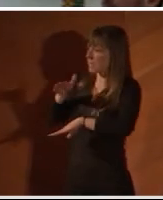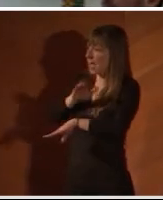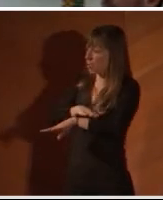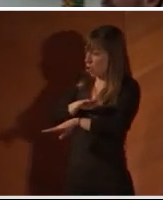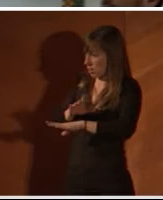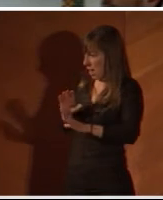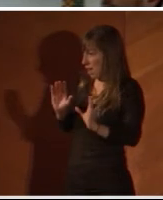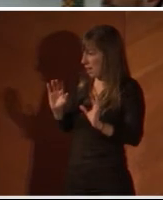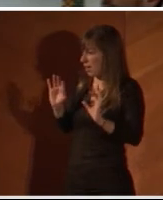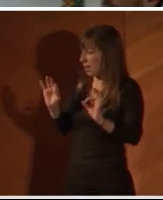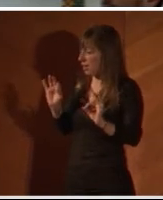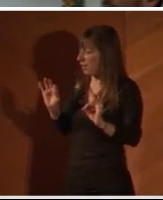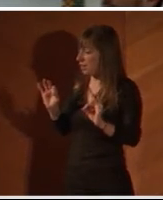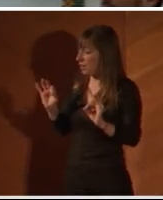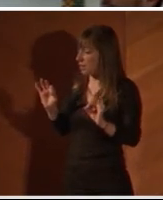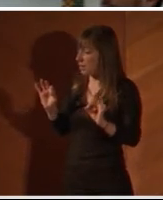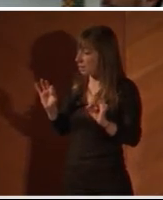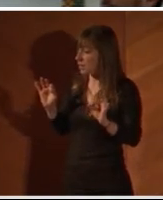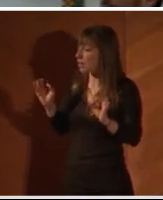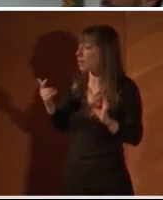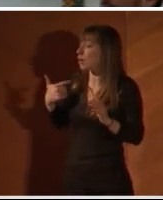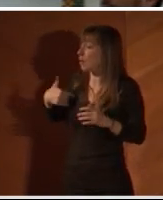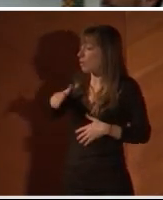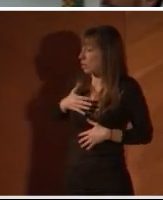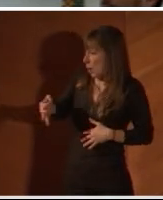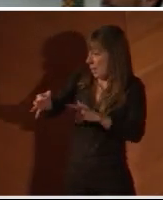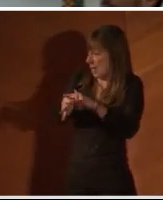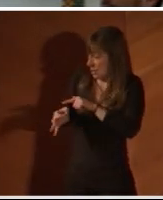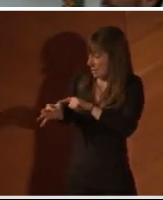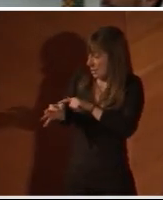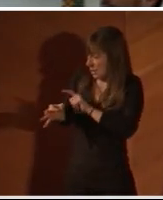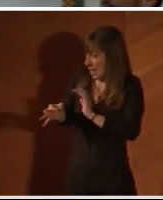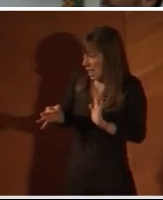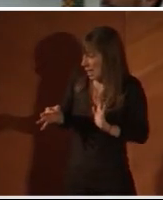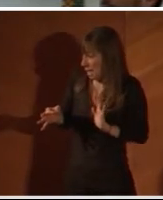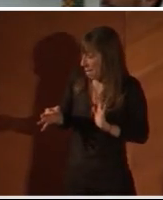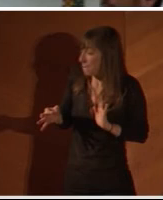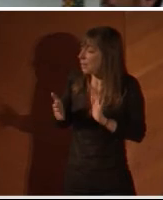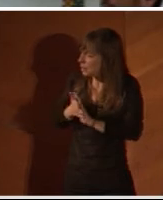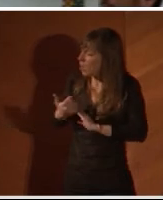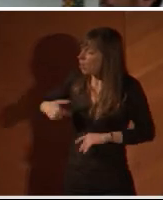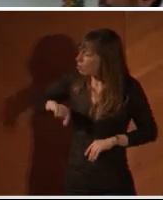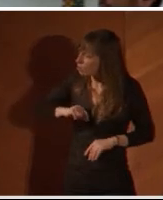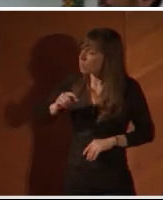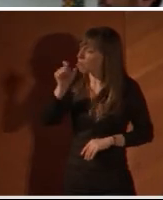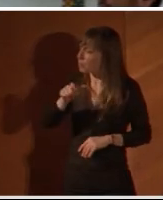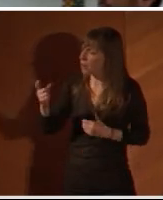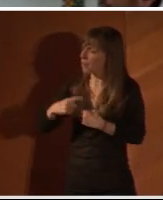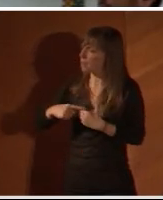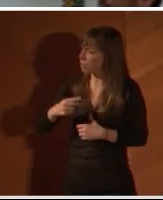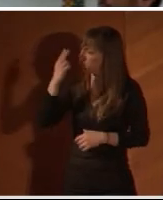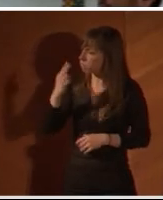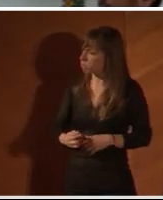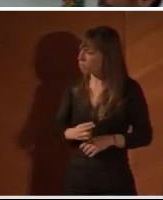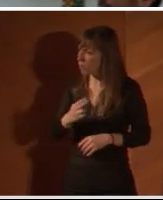Mallorca. Como gobierno insular, pues quería decir que nos hemos comprometido con la participación ciudadana y con